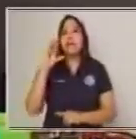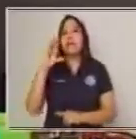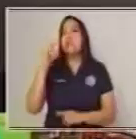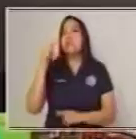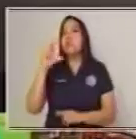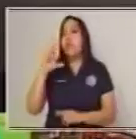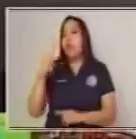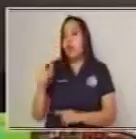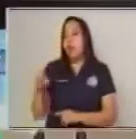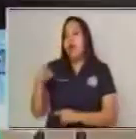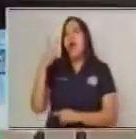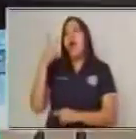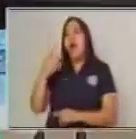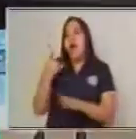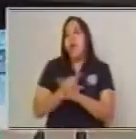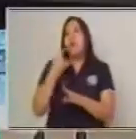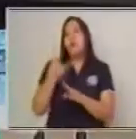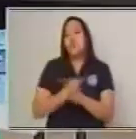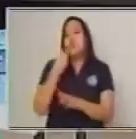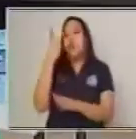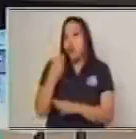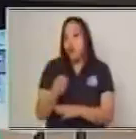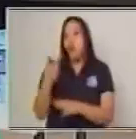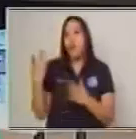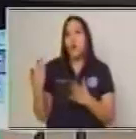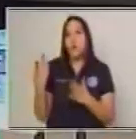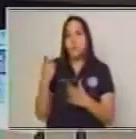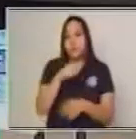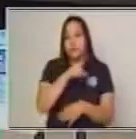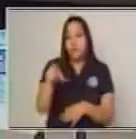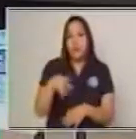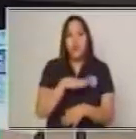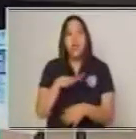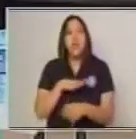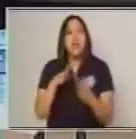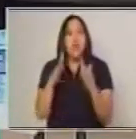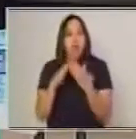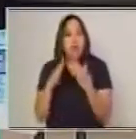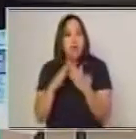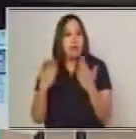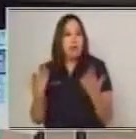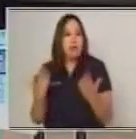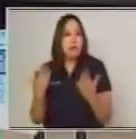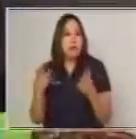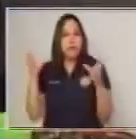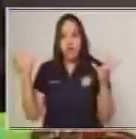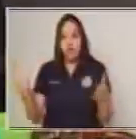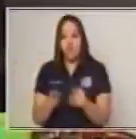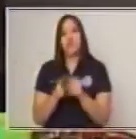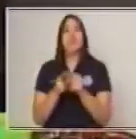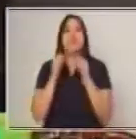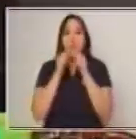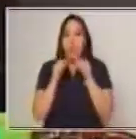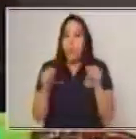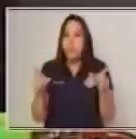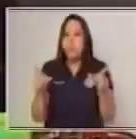nuevamente y reduce la contaminación. ¿Lo mencionaba la historia que escuchamos?